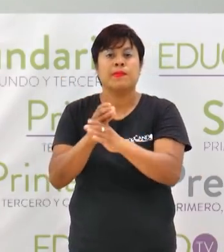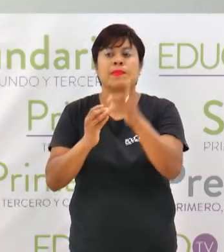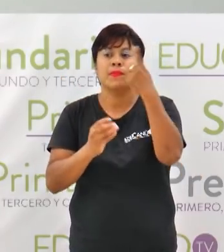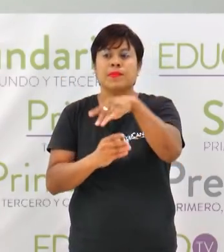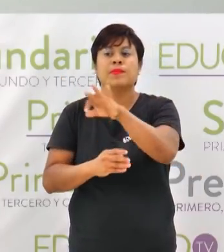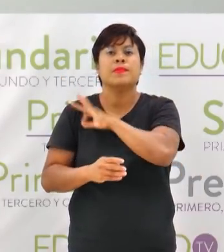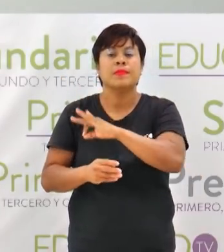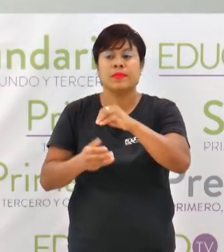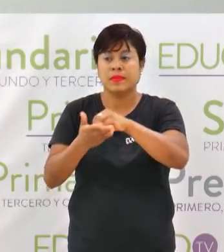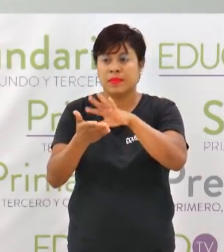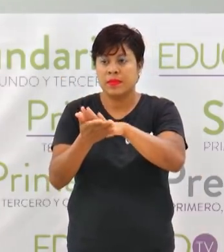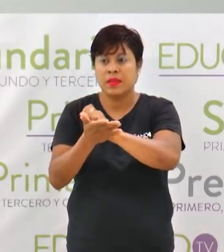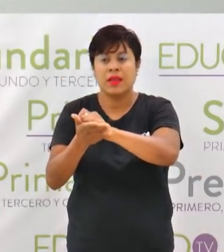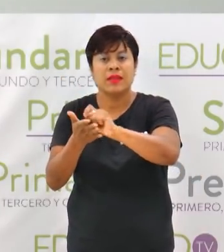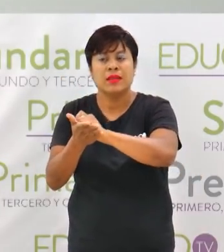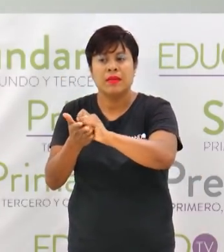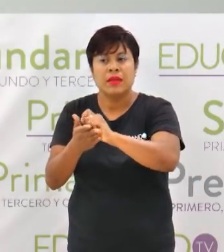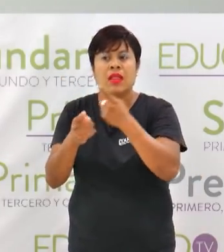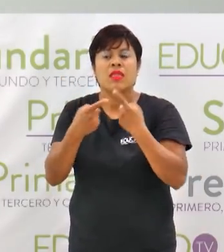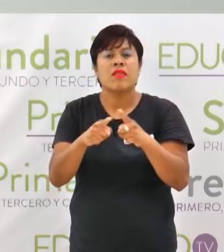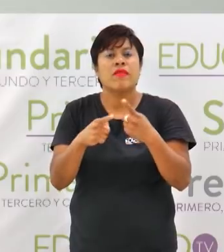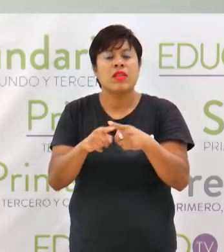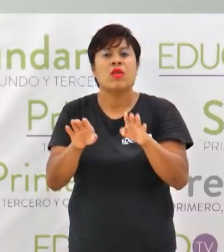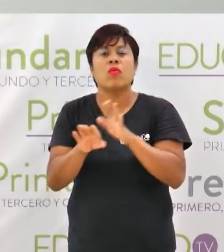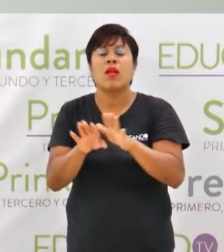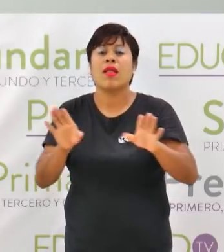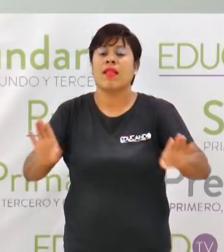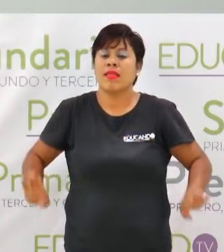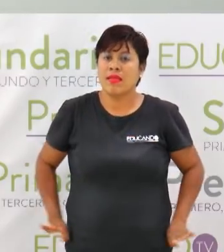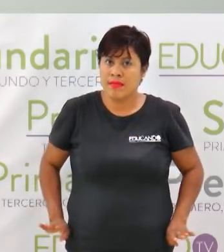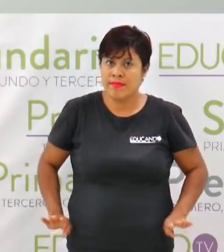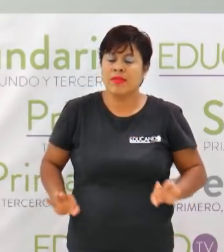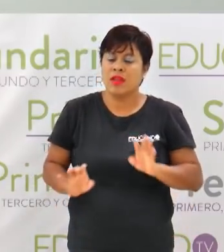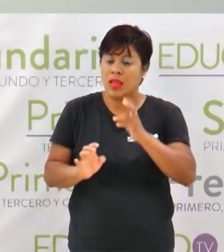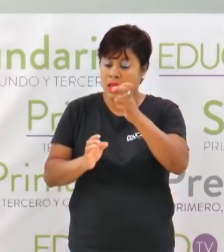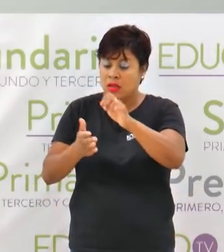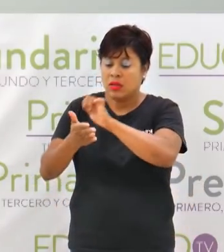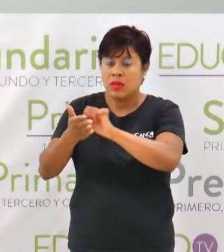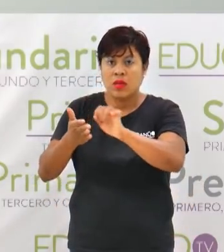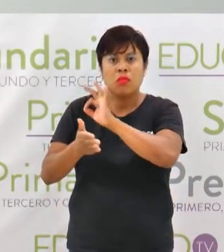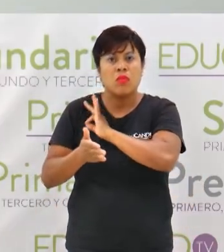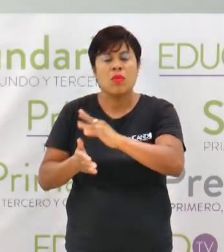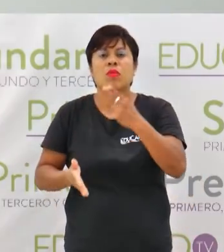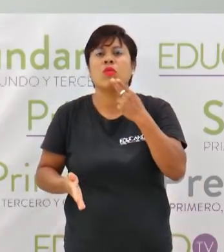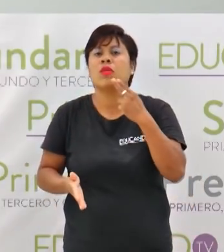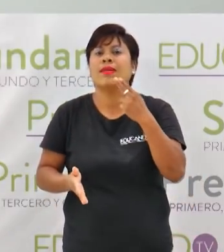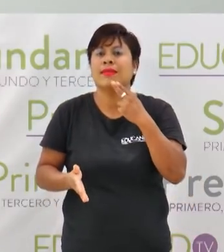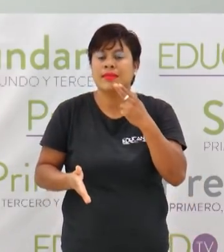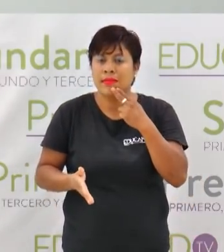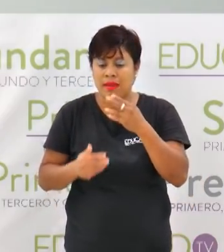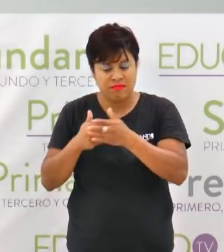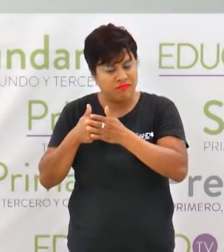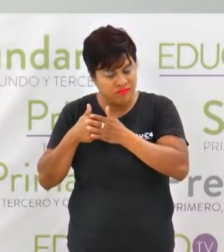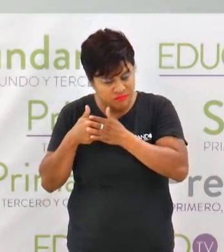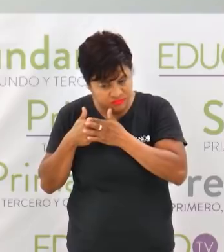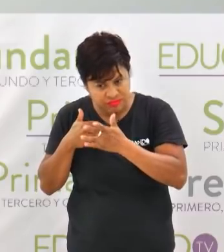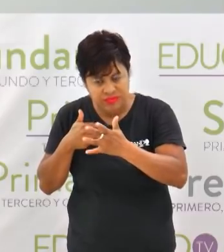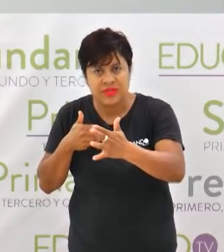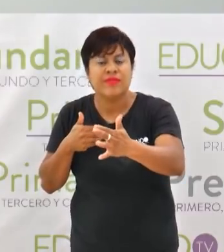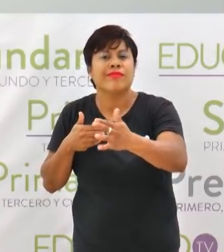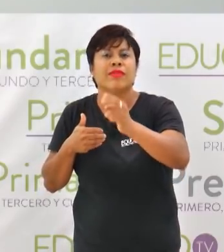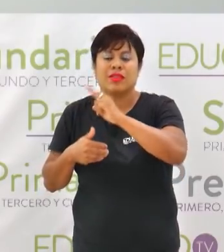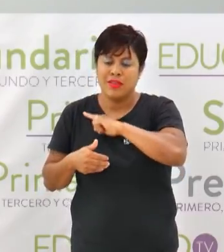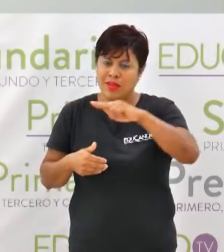para poder escribir diferentes tipos de textos y estos textos poder utilizarlos a lo largo